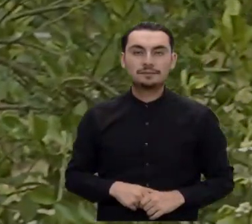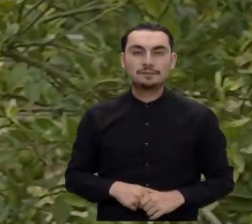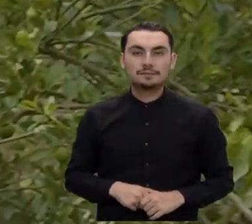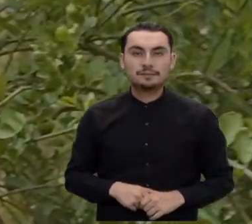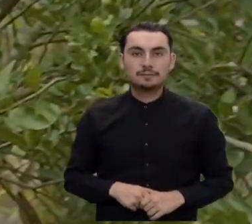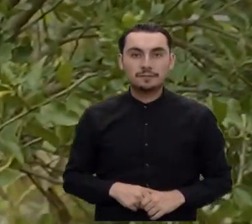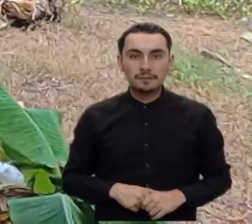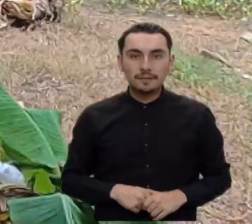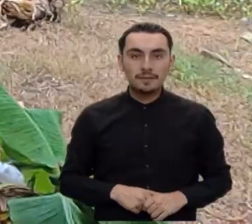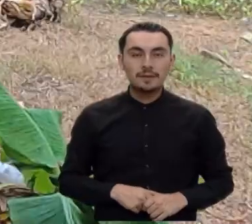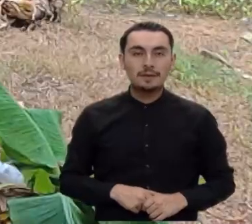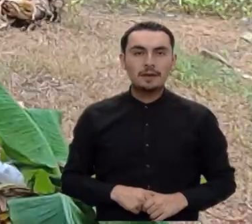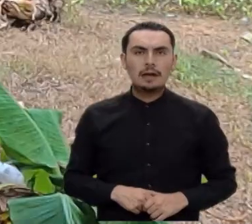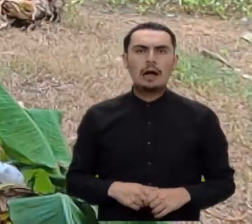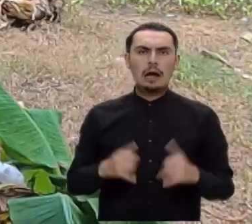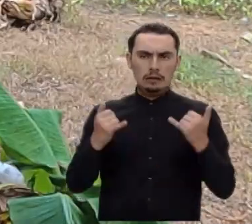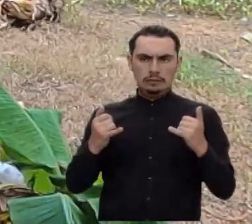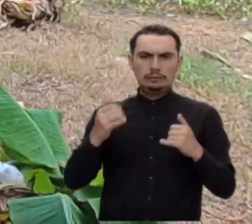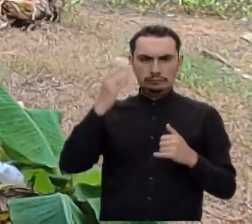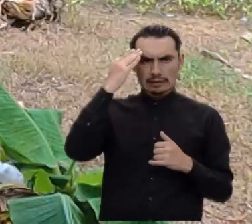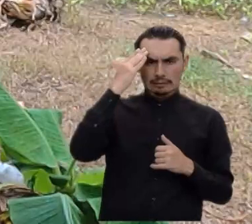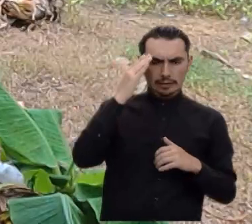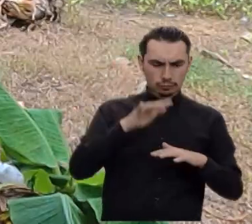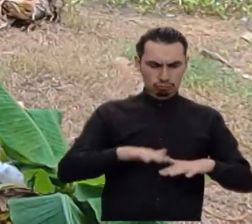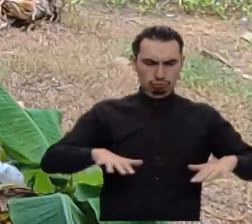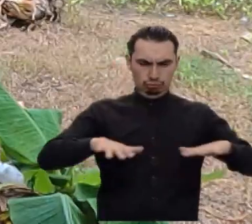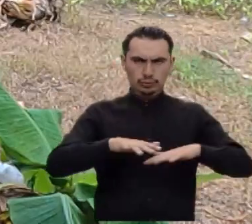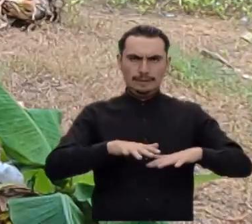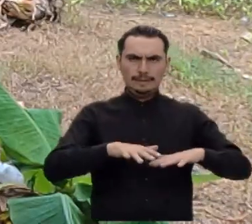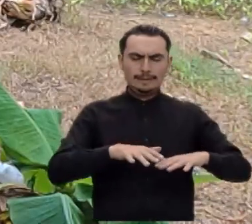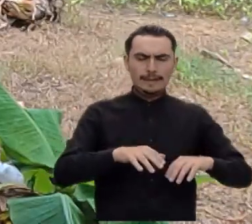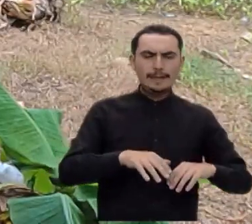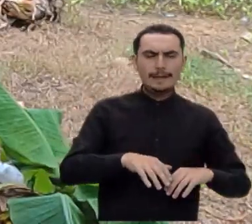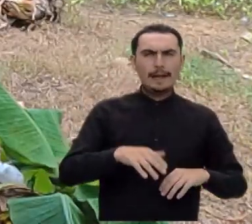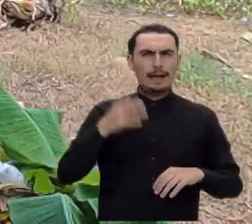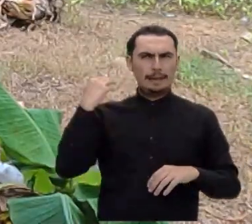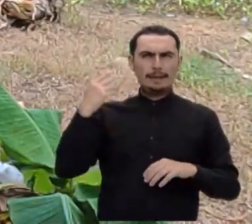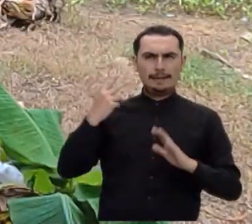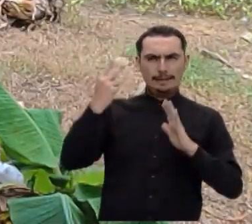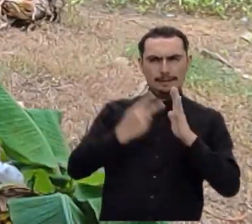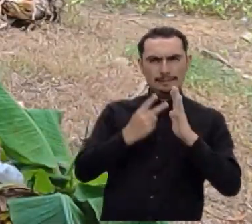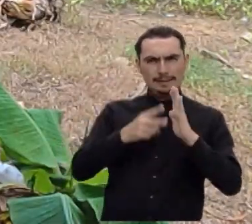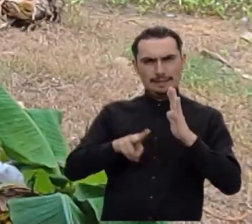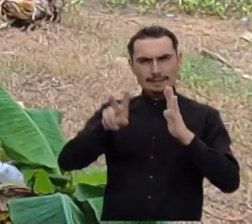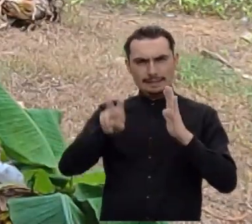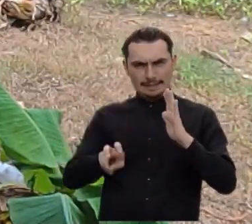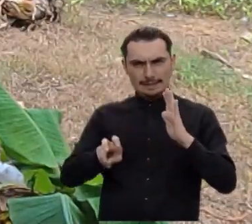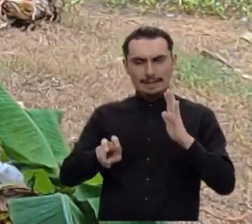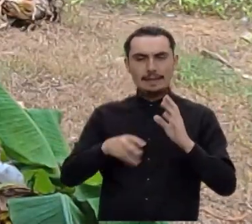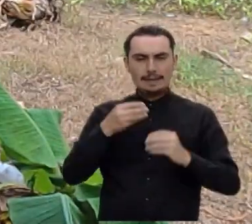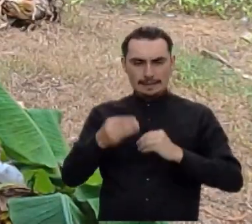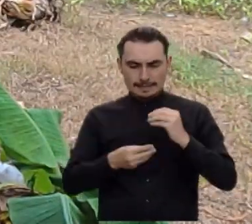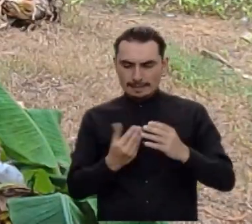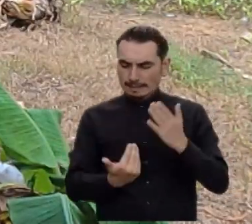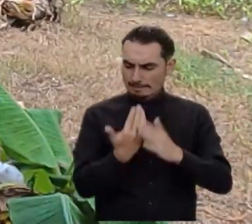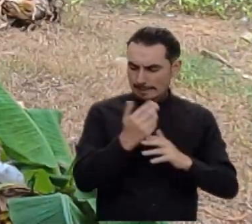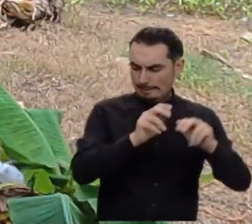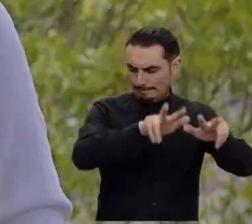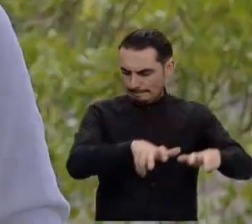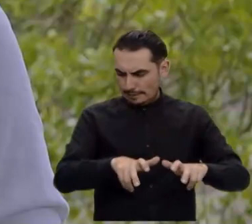Señor Luis, el sector México, ¿verdad? Es un sector que en el 2017 era